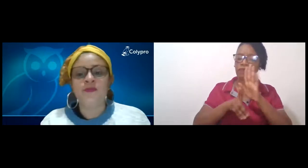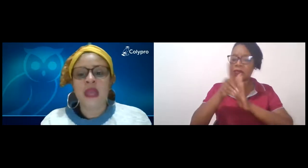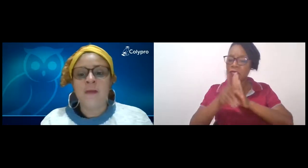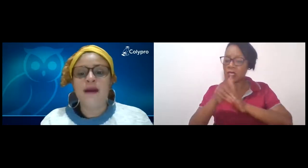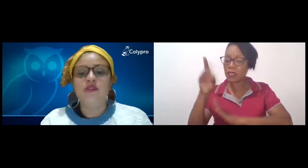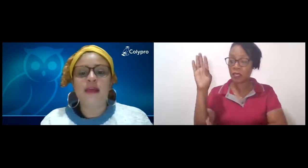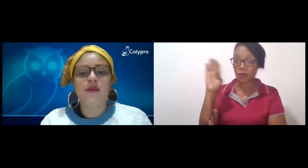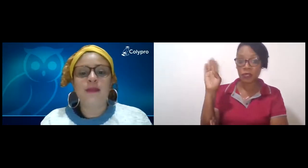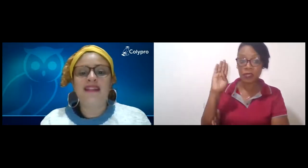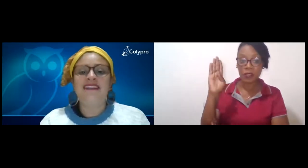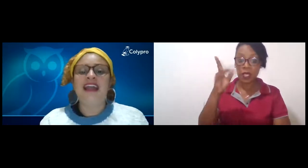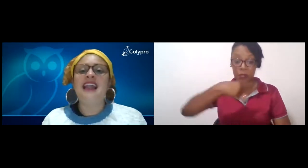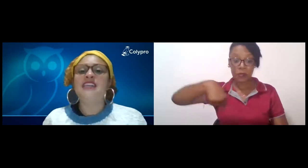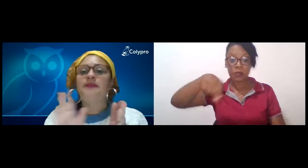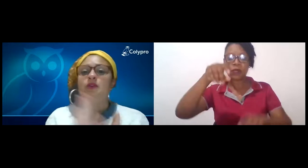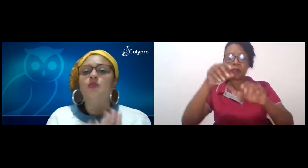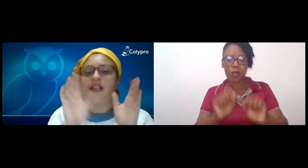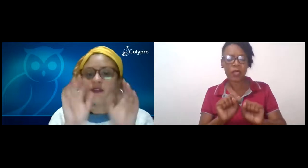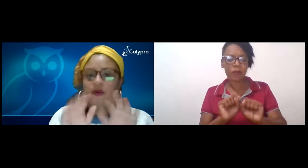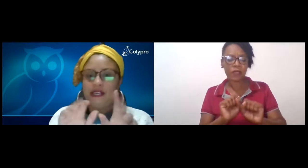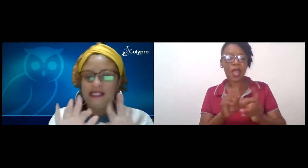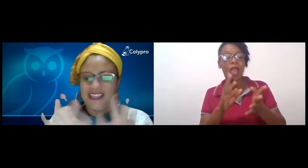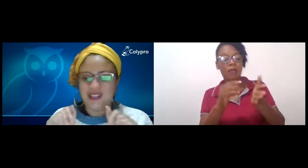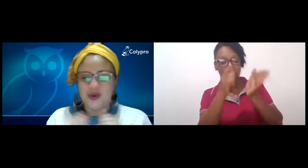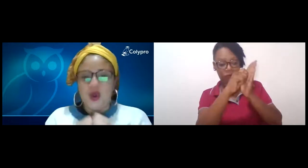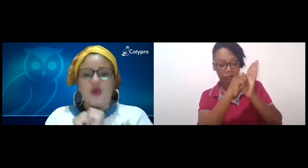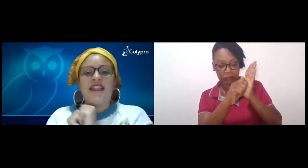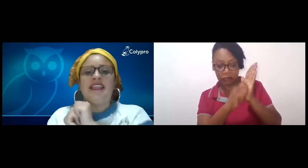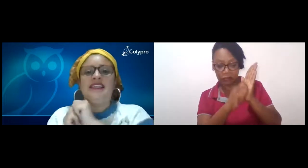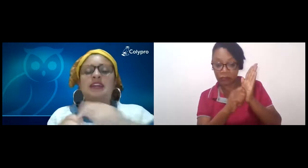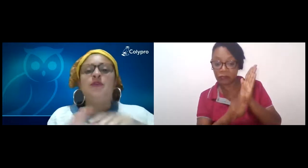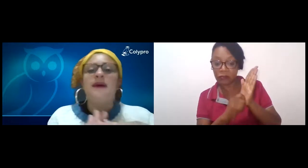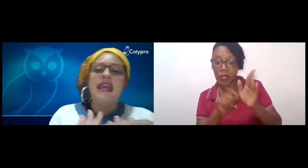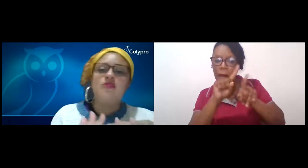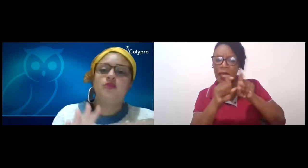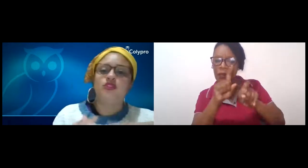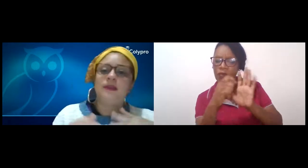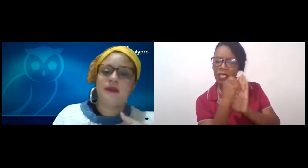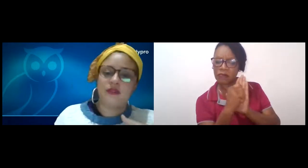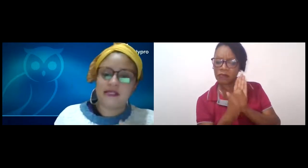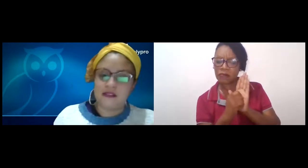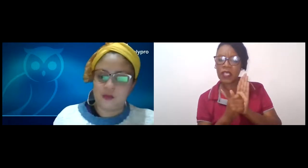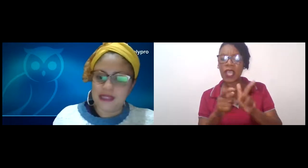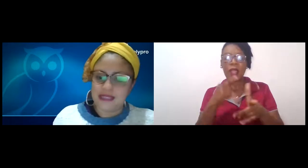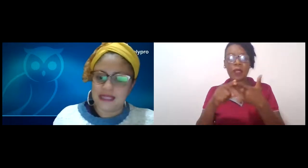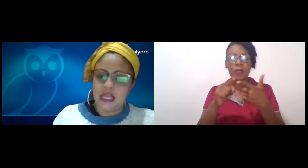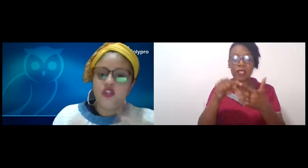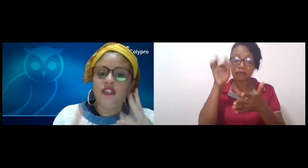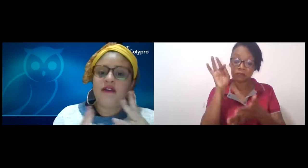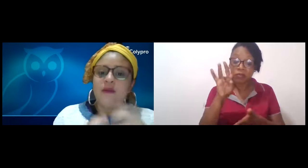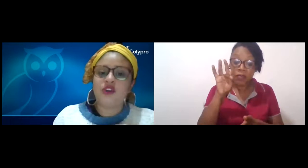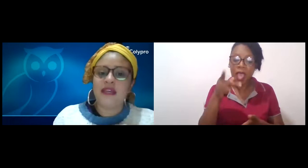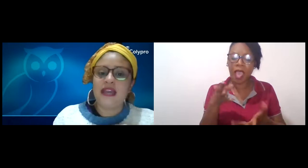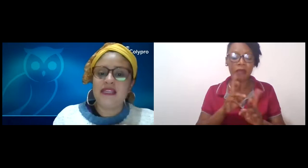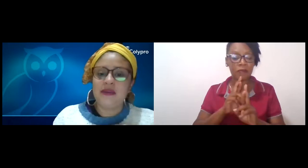exposición, vamos a poder plantear las preguntas por escrito utilizando para ello el botón de preguntas y respuestas.